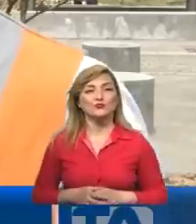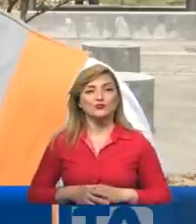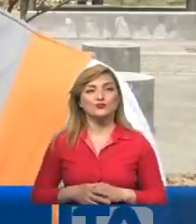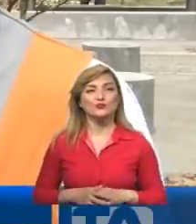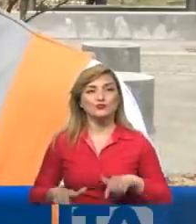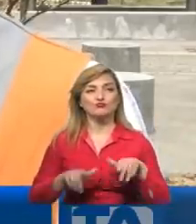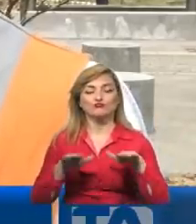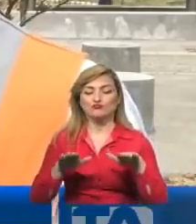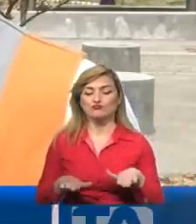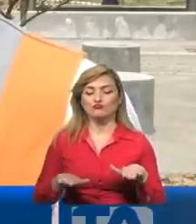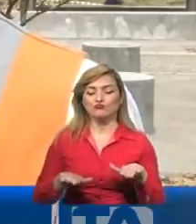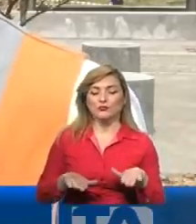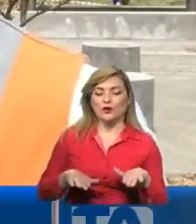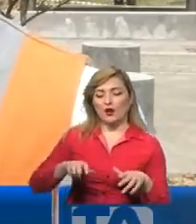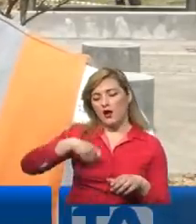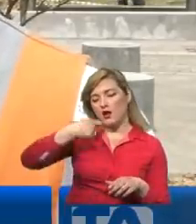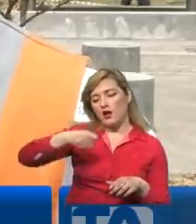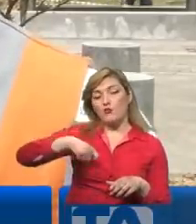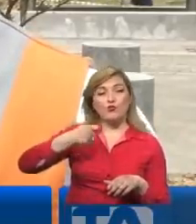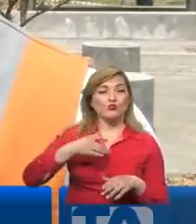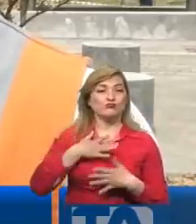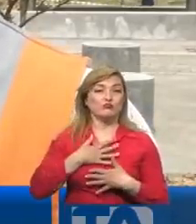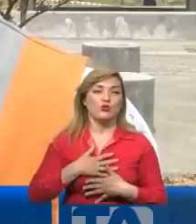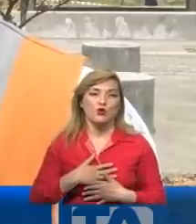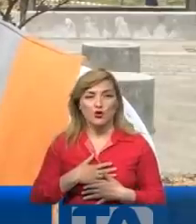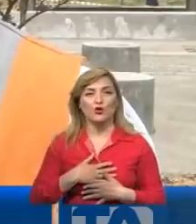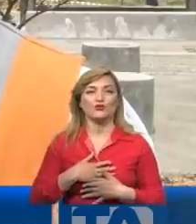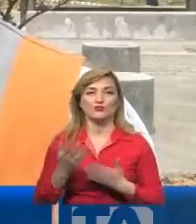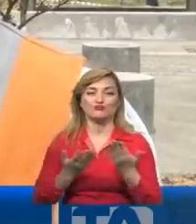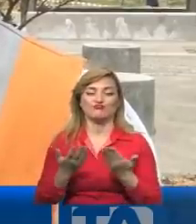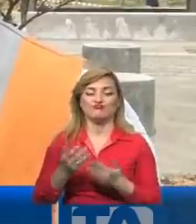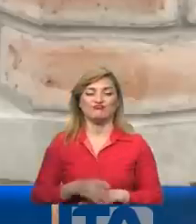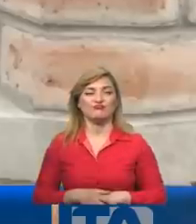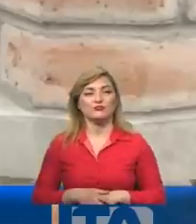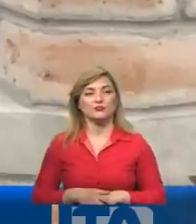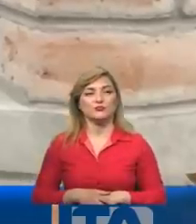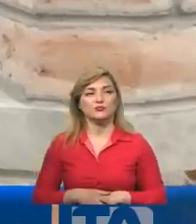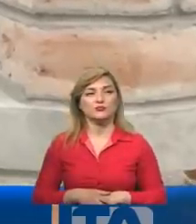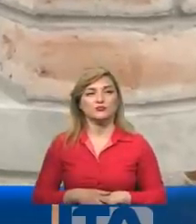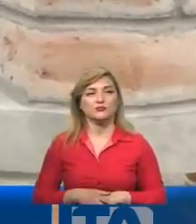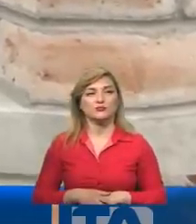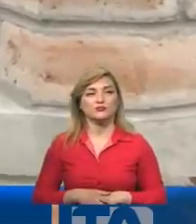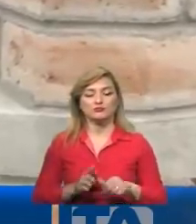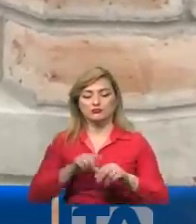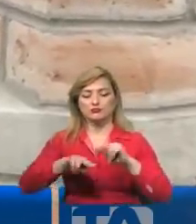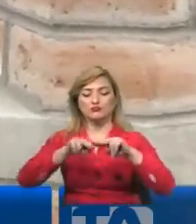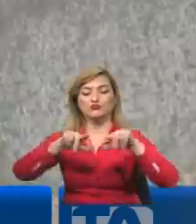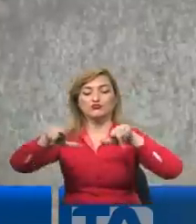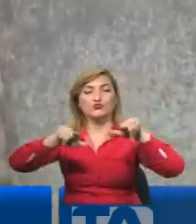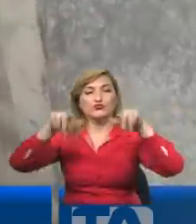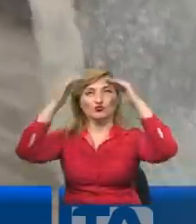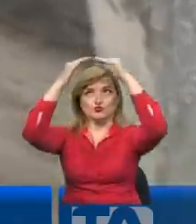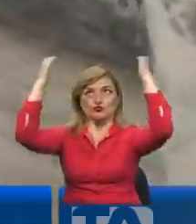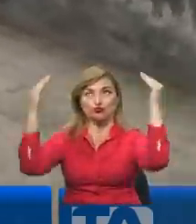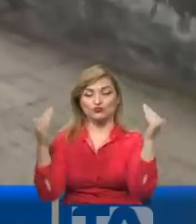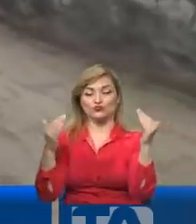lugar pasivo en donde la gente contemple y pueda mantenerse y servirse los alimentos que menciono. La primera etapa es un espacio cubierto